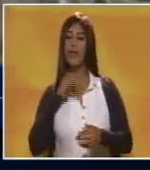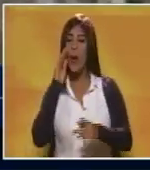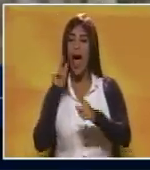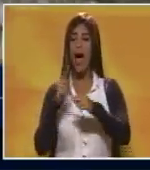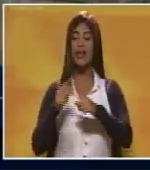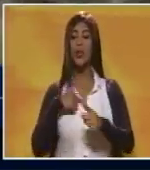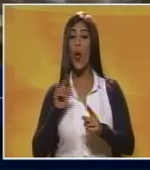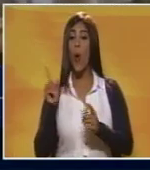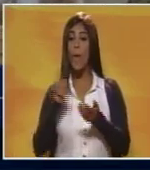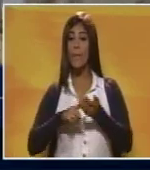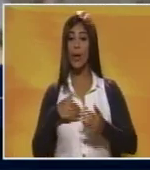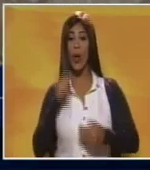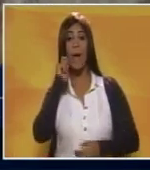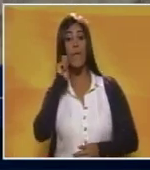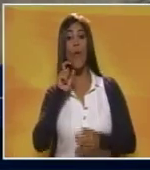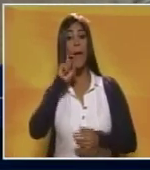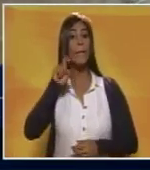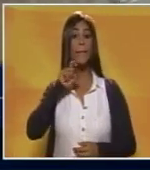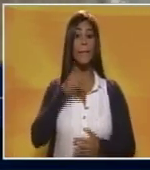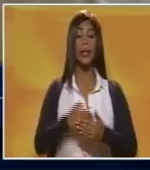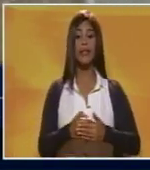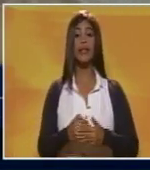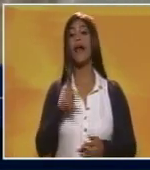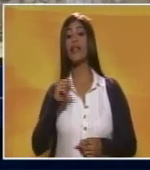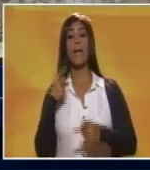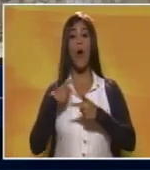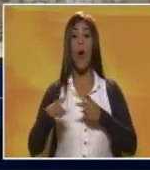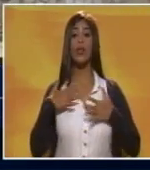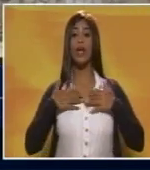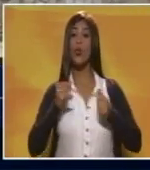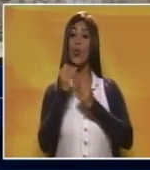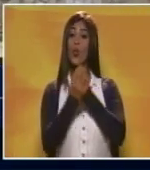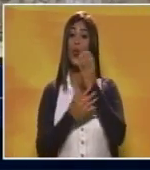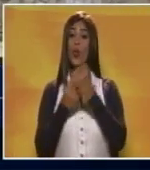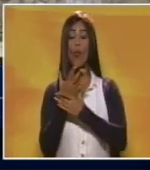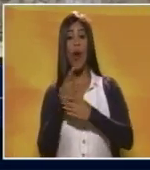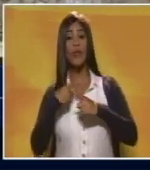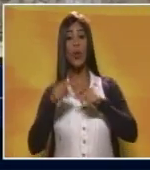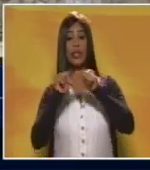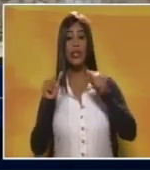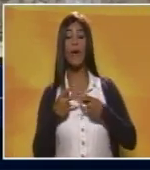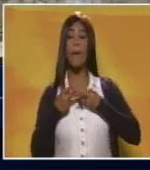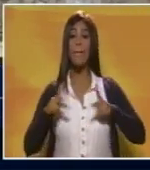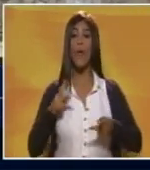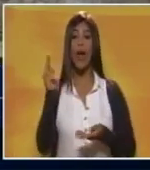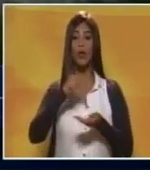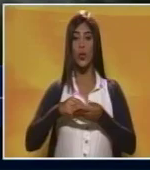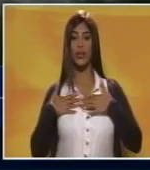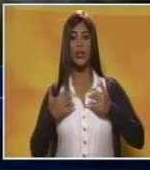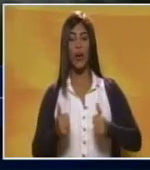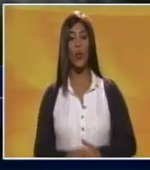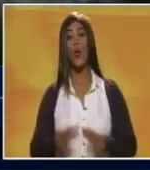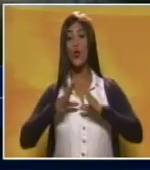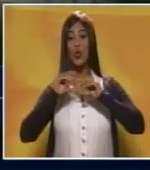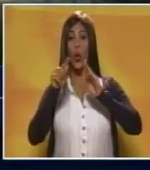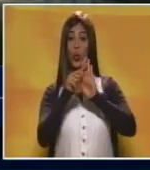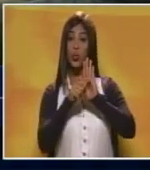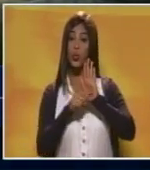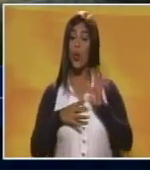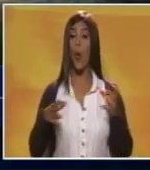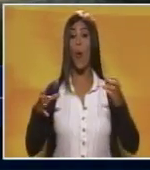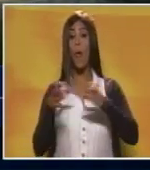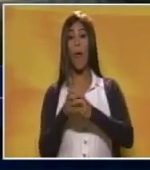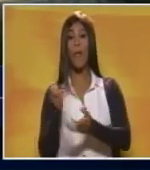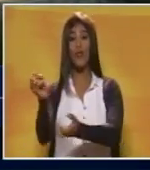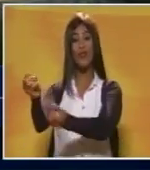para salud respiratoria y insumos para la salud, sobre todo guantes para nuestro Sistema Público Nacional de Salud. Todo este